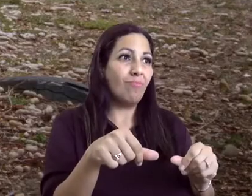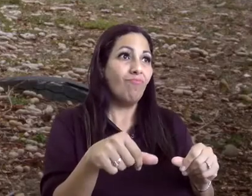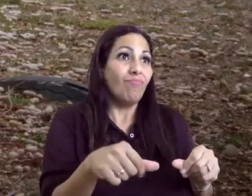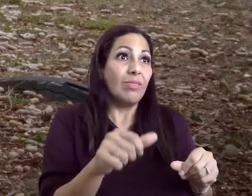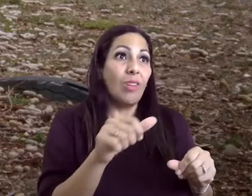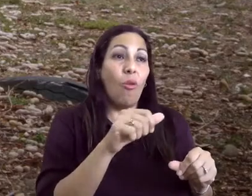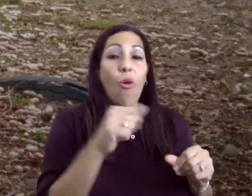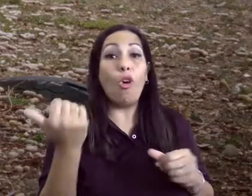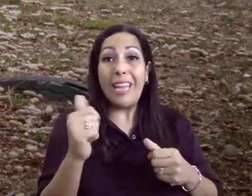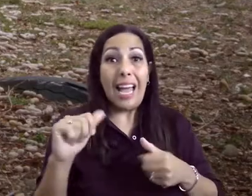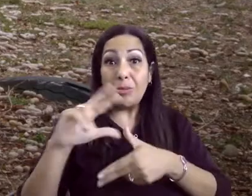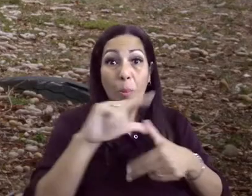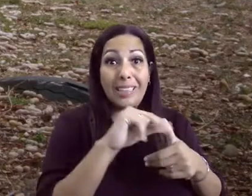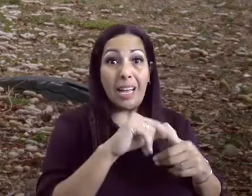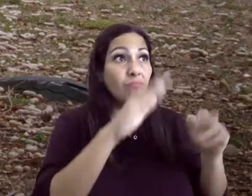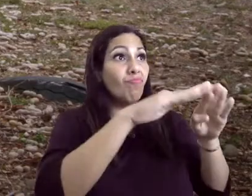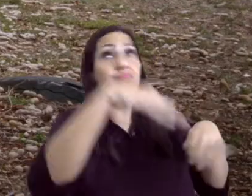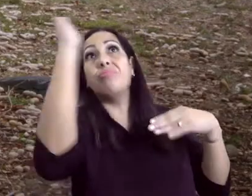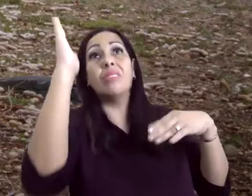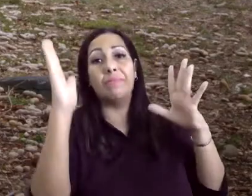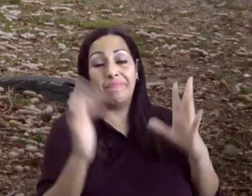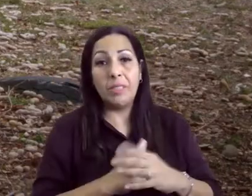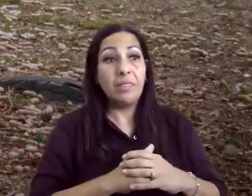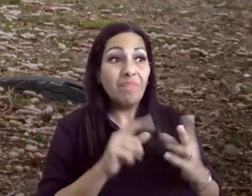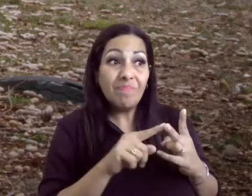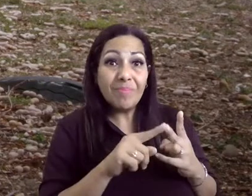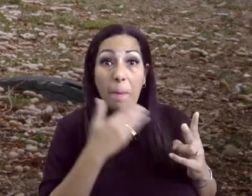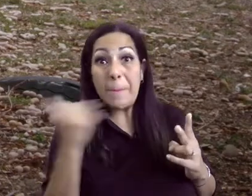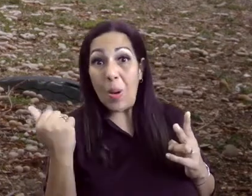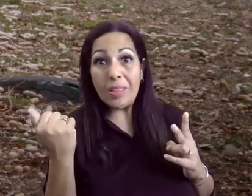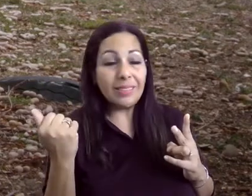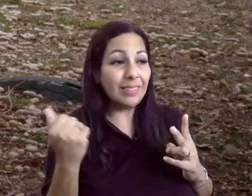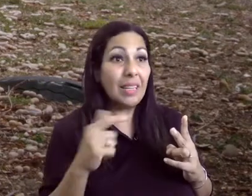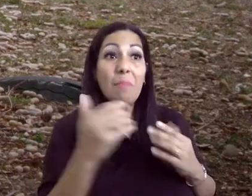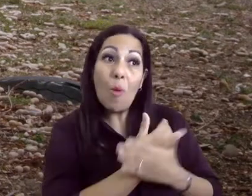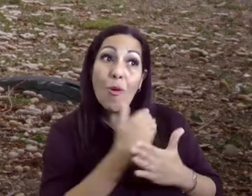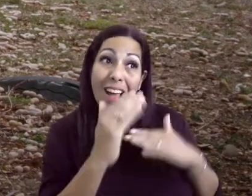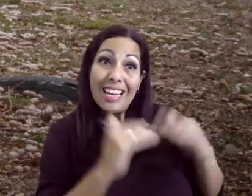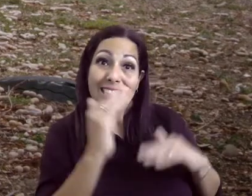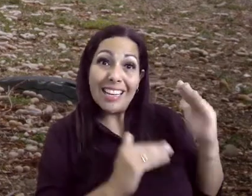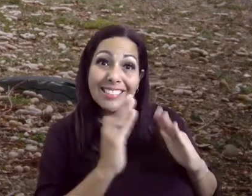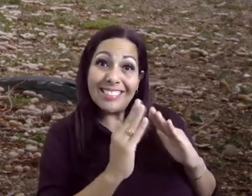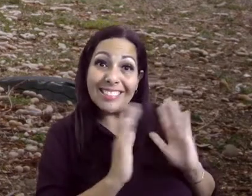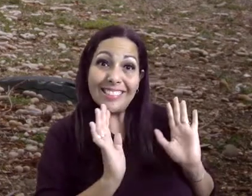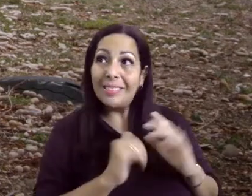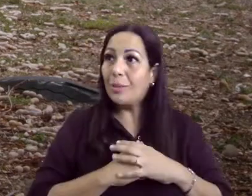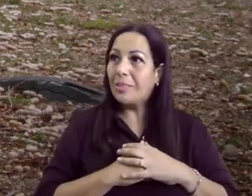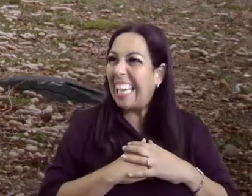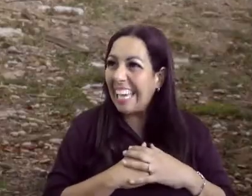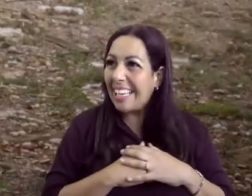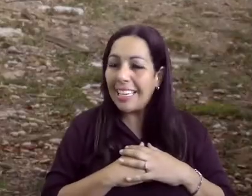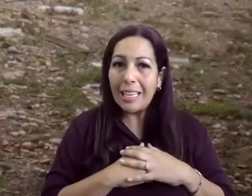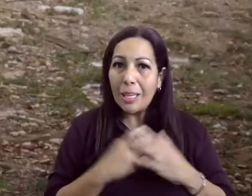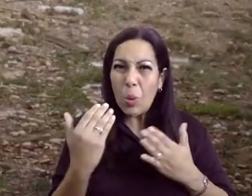que se le vaya otra tormenta que se le vaya a ir otra vez me dijo la autora ción más buena es que le vamos a hacer una casa nueva yo digo